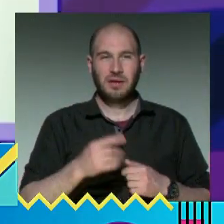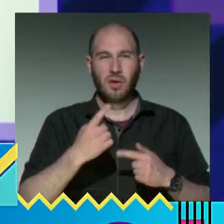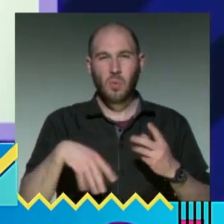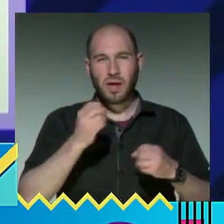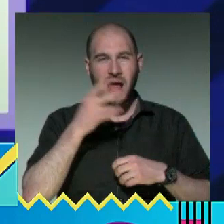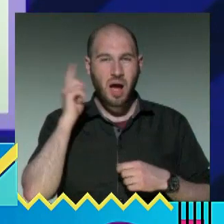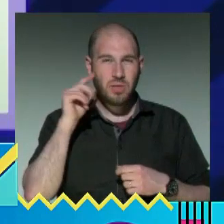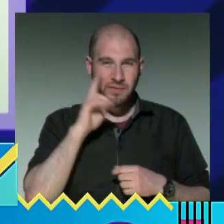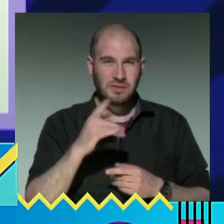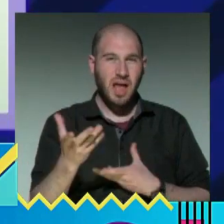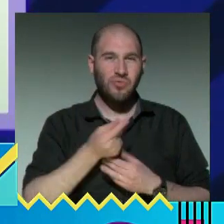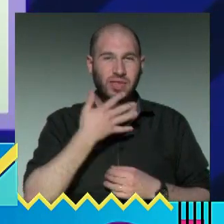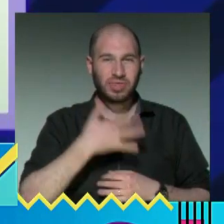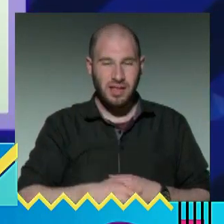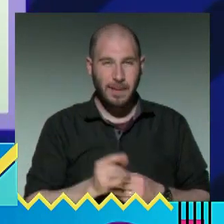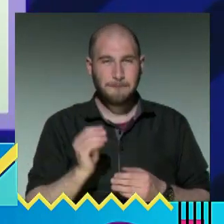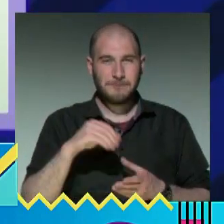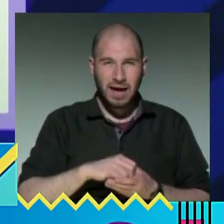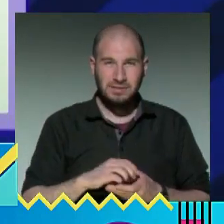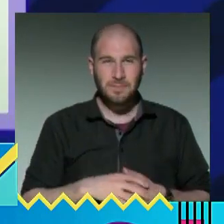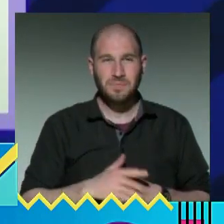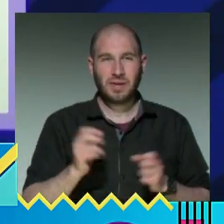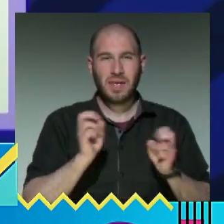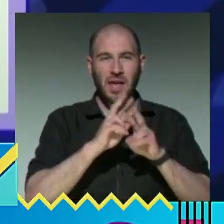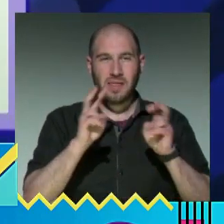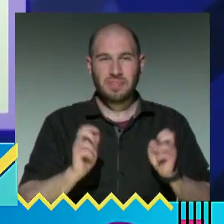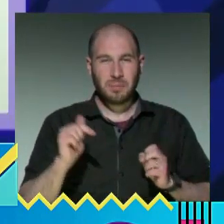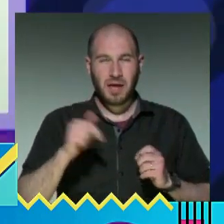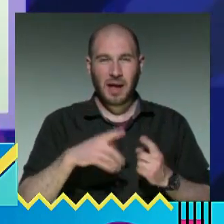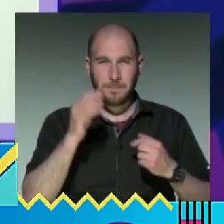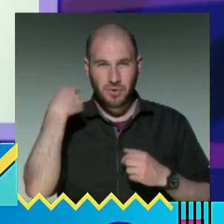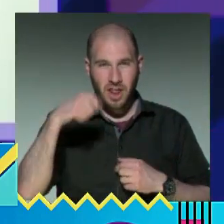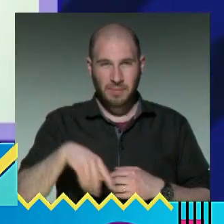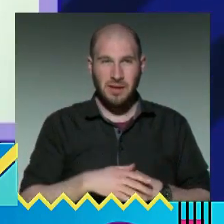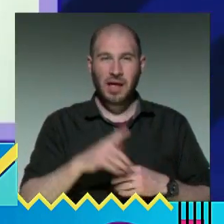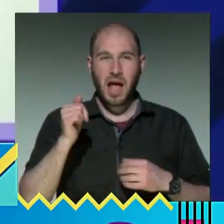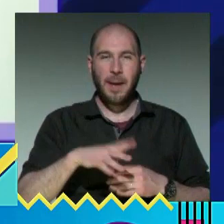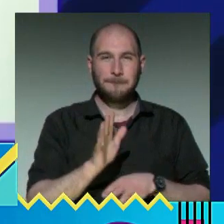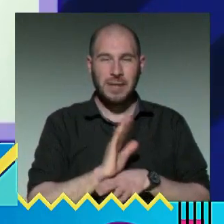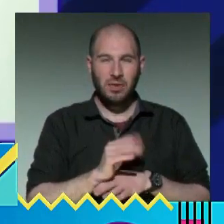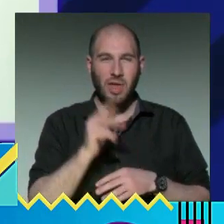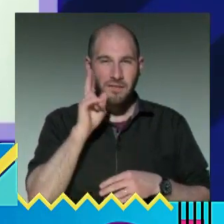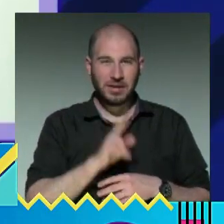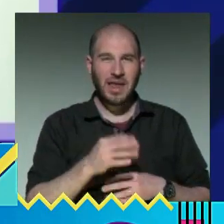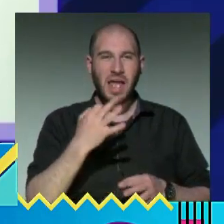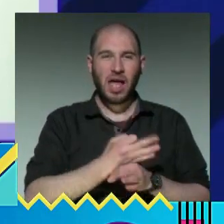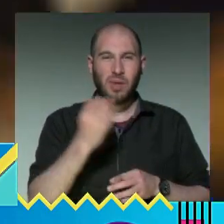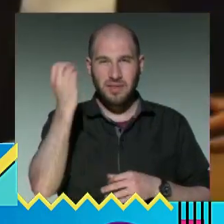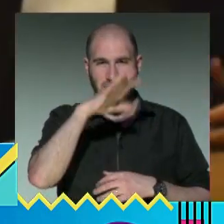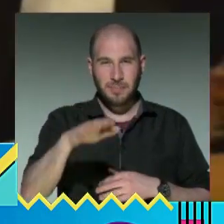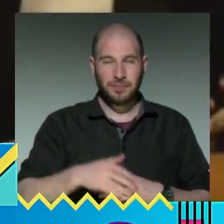pieza audiovisual que nos ayude a entender un poquitito más los temas que tratamos en el programa. Hoy en de película vemos Escuela